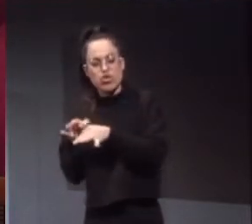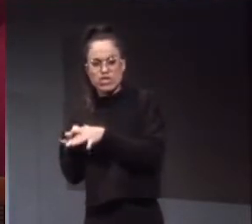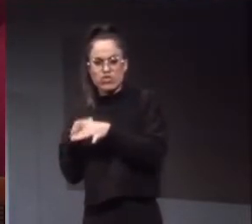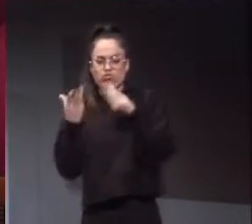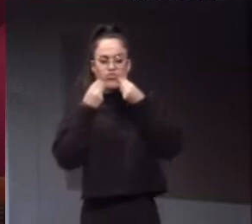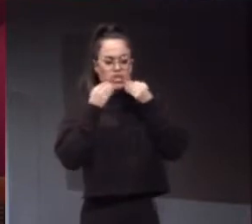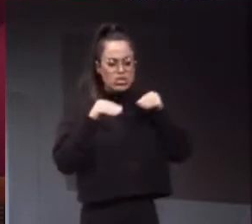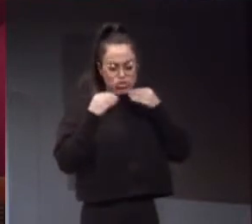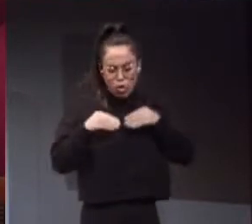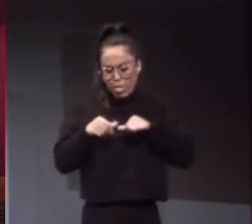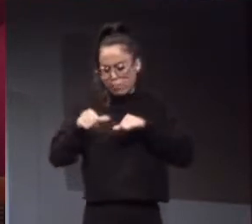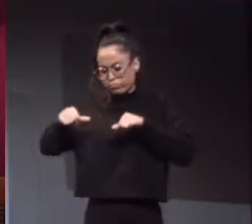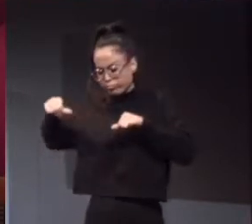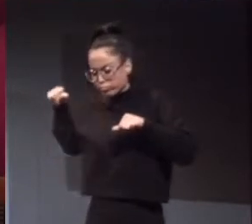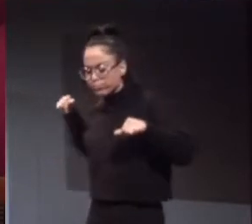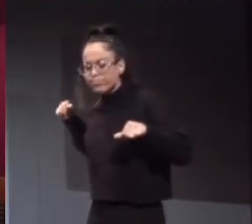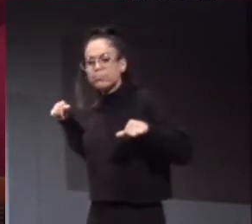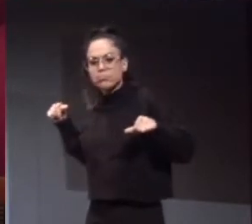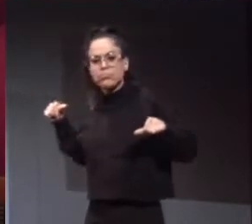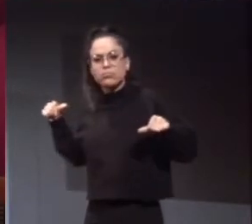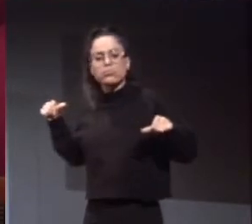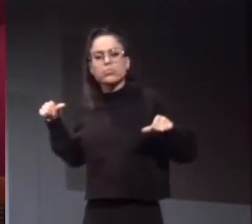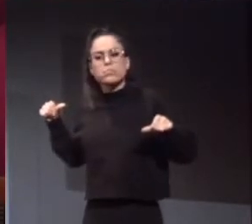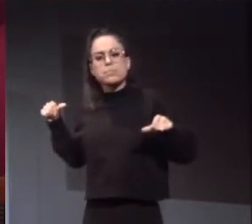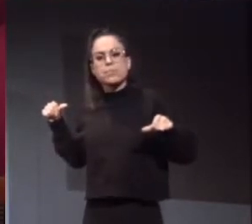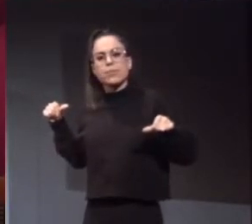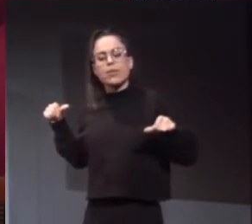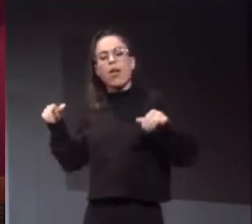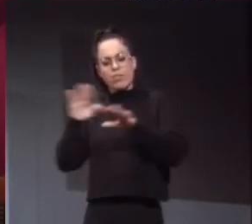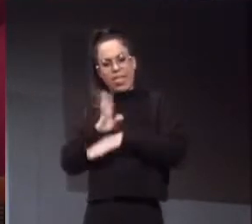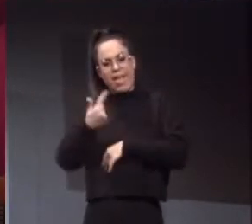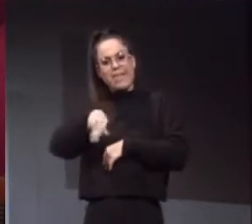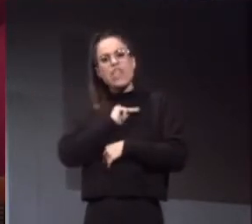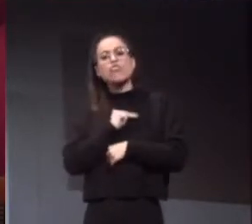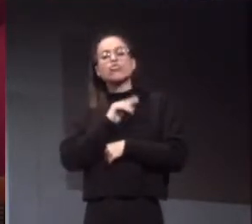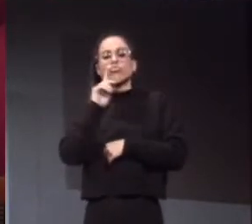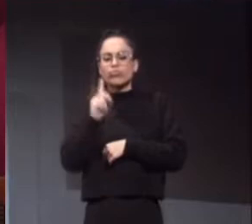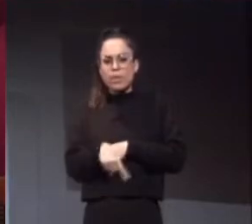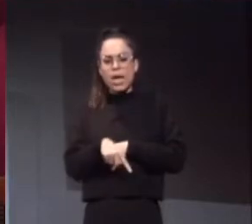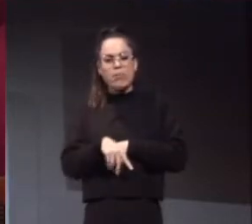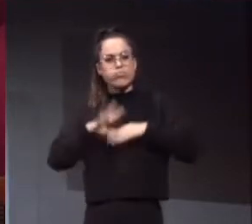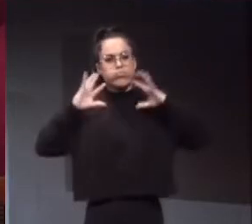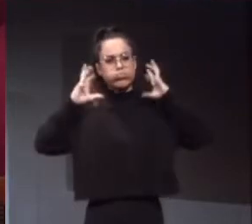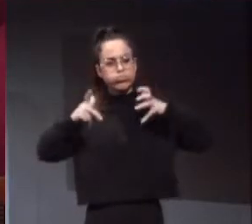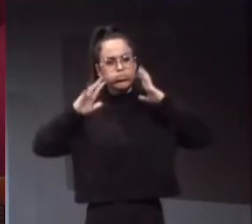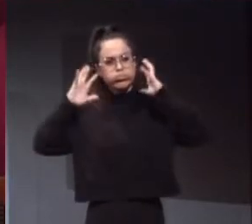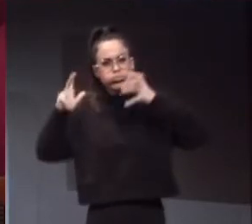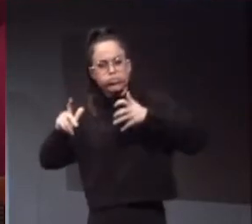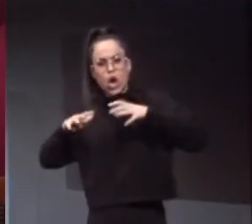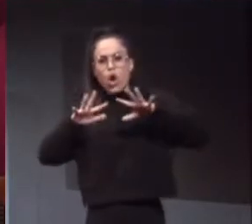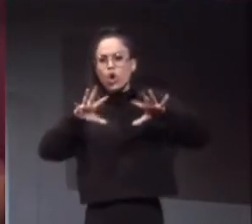de que tienen también una historia de sacrificio entrega heroísmo y conquista social